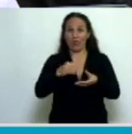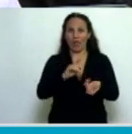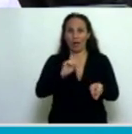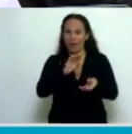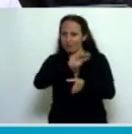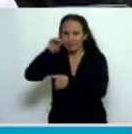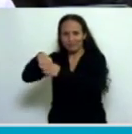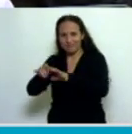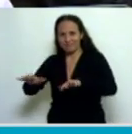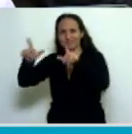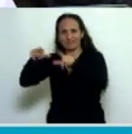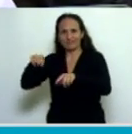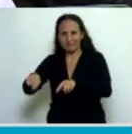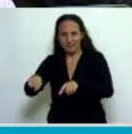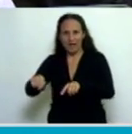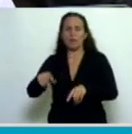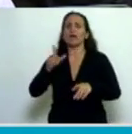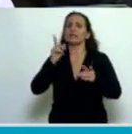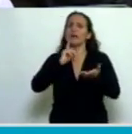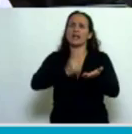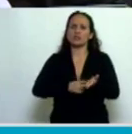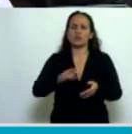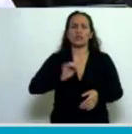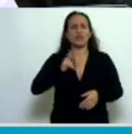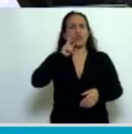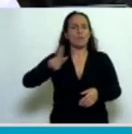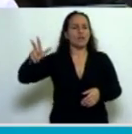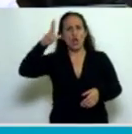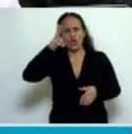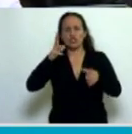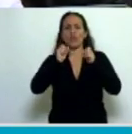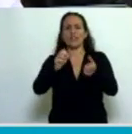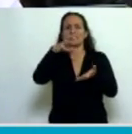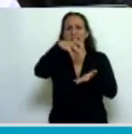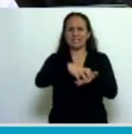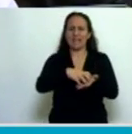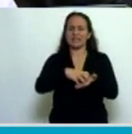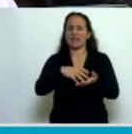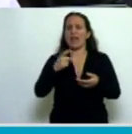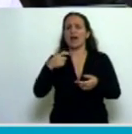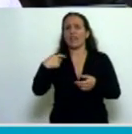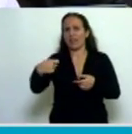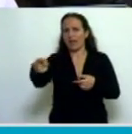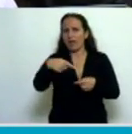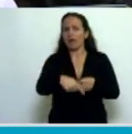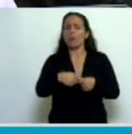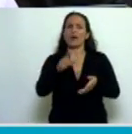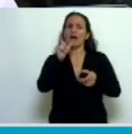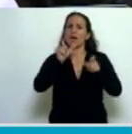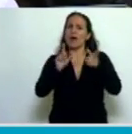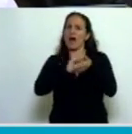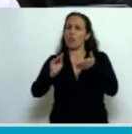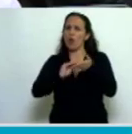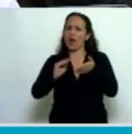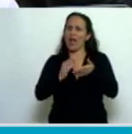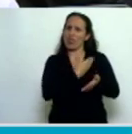definitiva, se haga aplicable la resolución del año 2008 de la Secretaría de Seguridad Social para que los abogados del